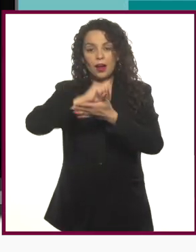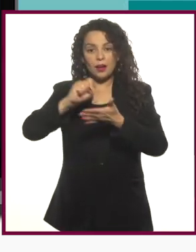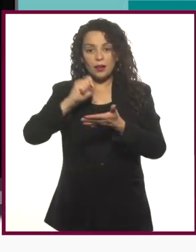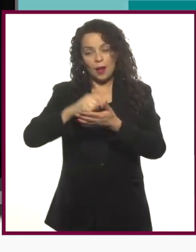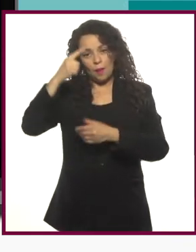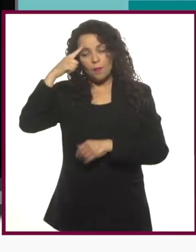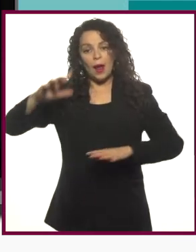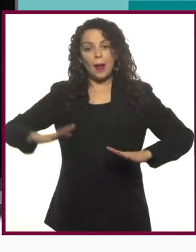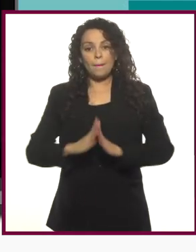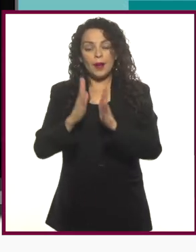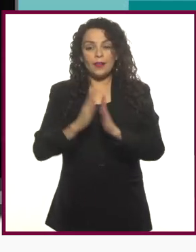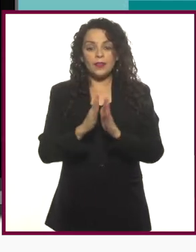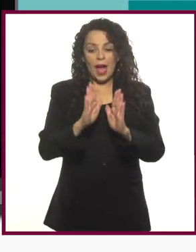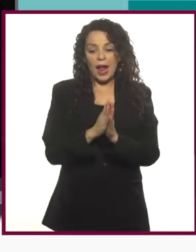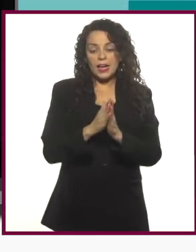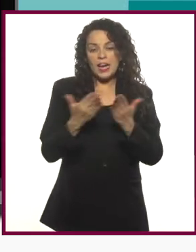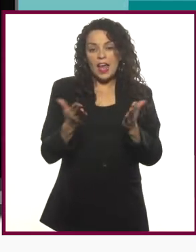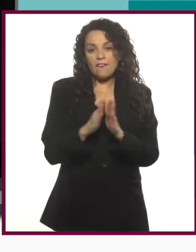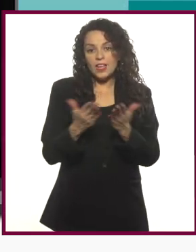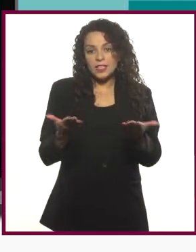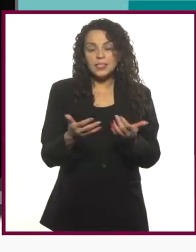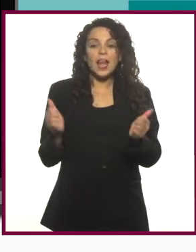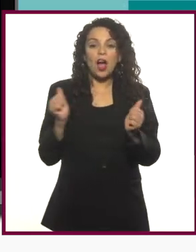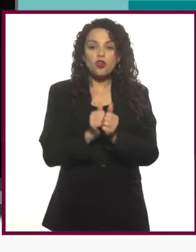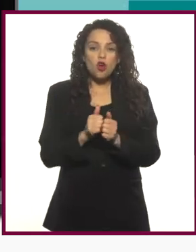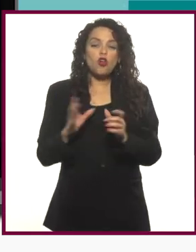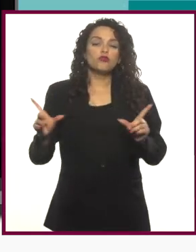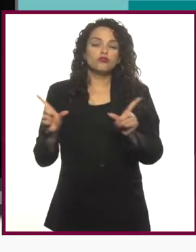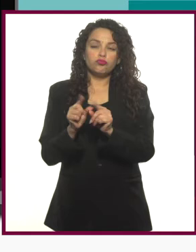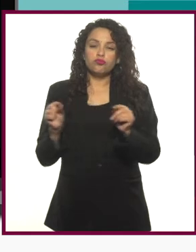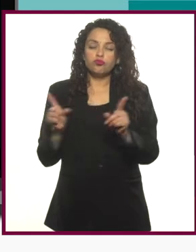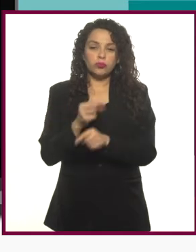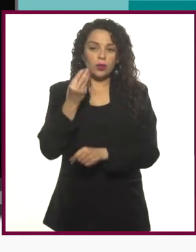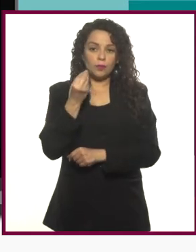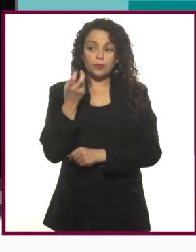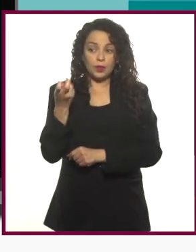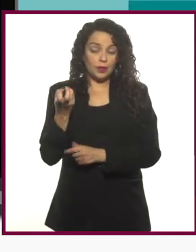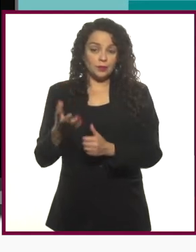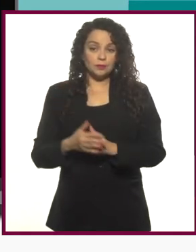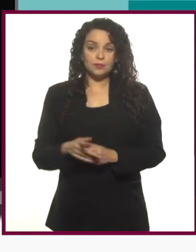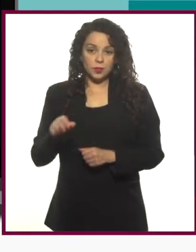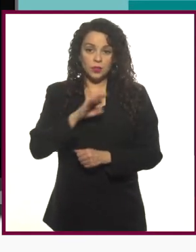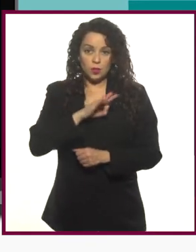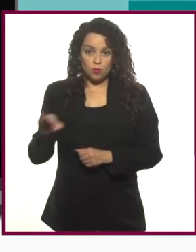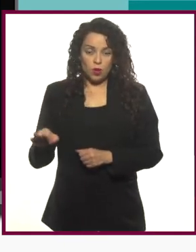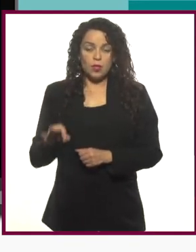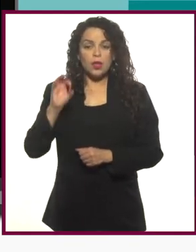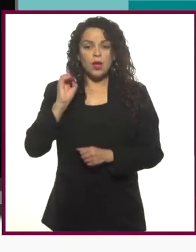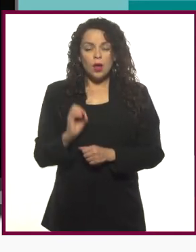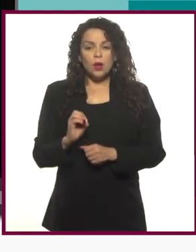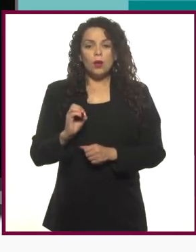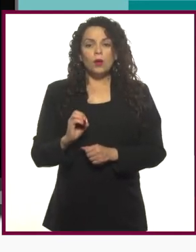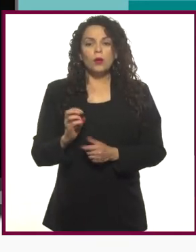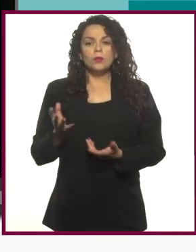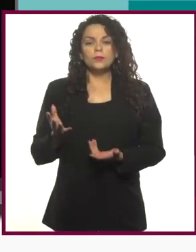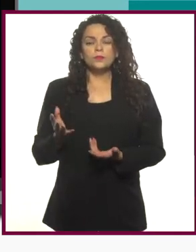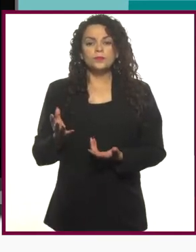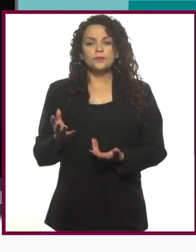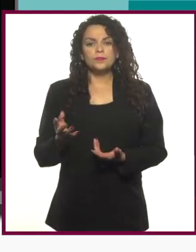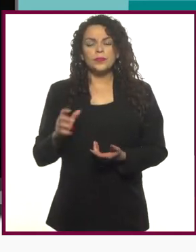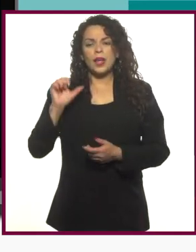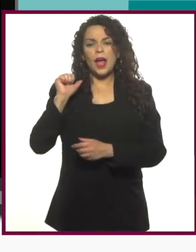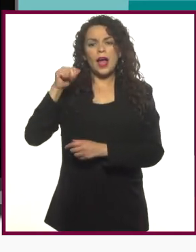a colaborar en la revista con textos muchísimo más pequeños. Entonces, bueno, de entrada eso está a la mano. Y por supuesto,